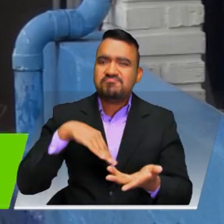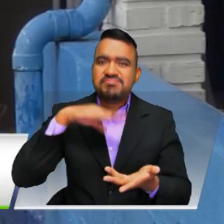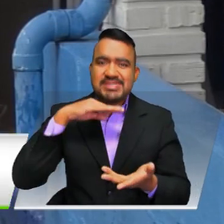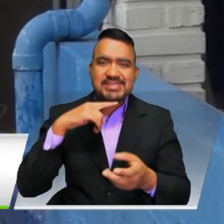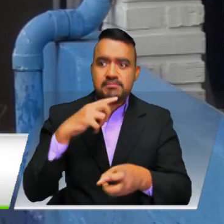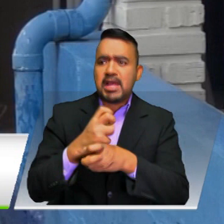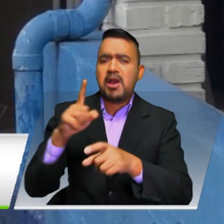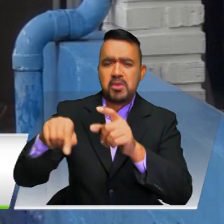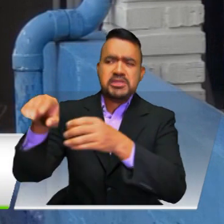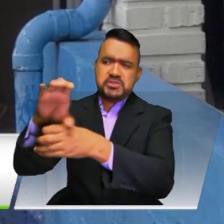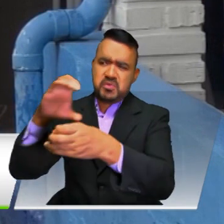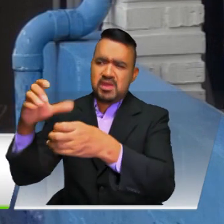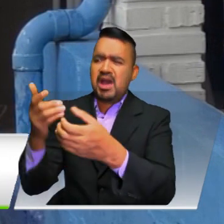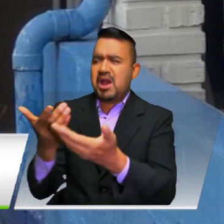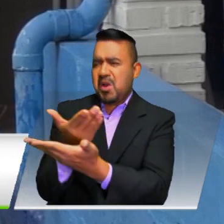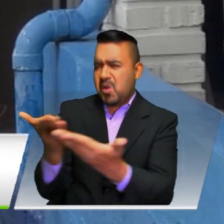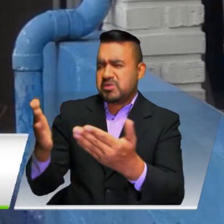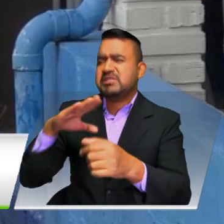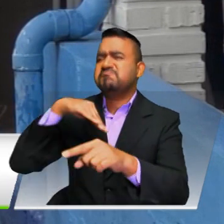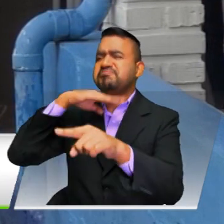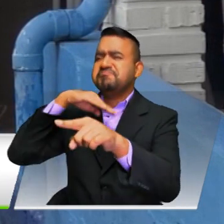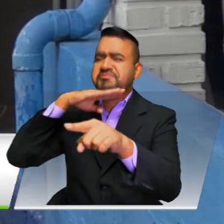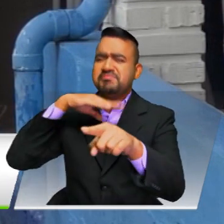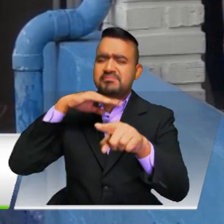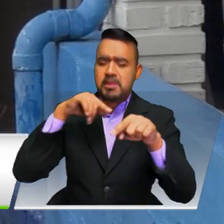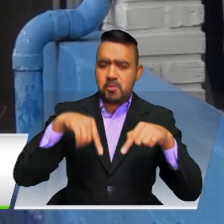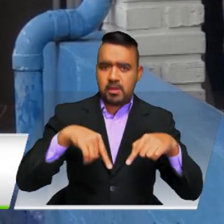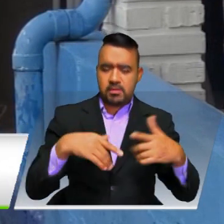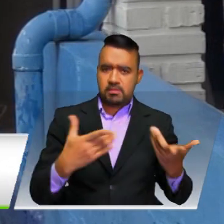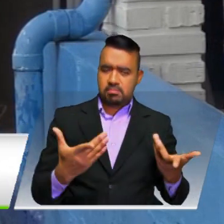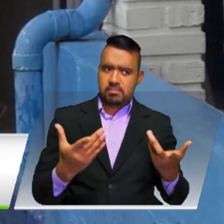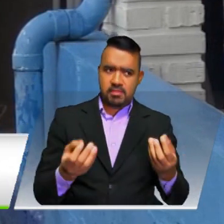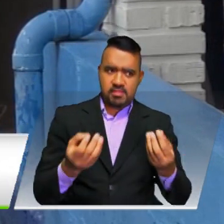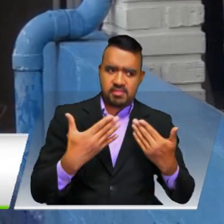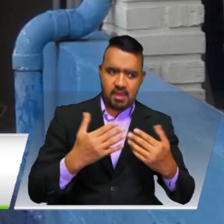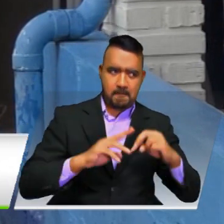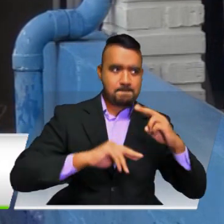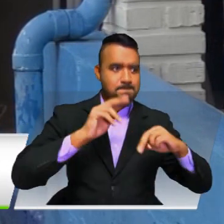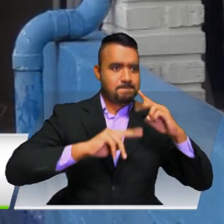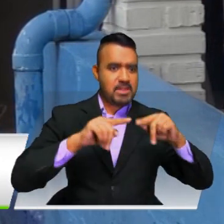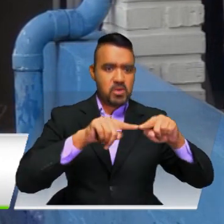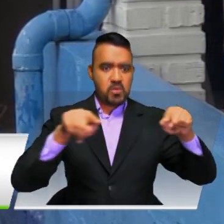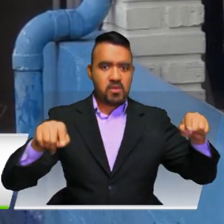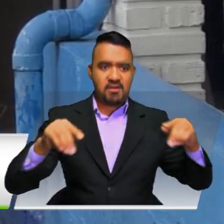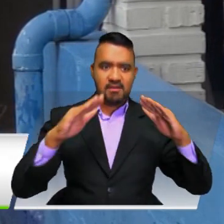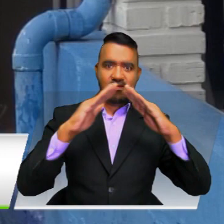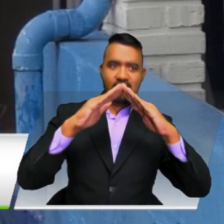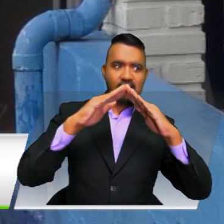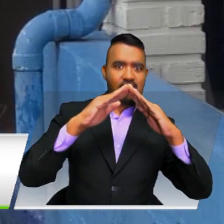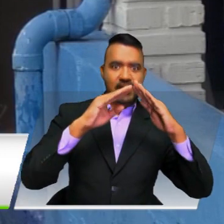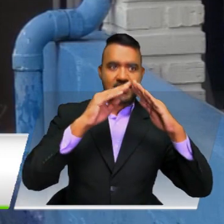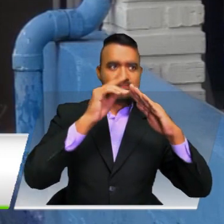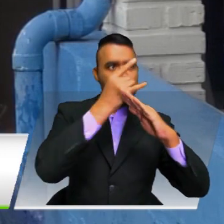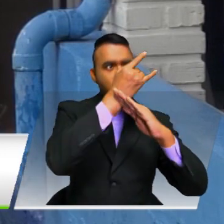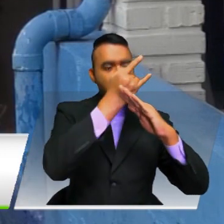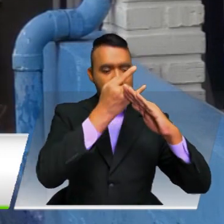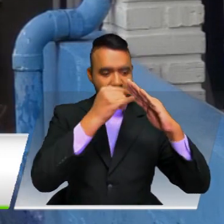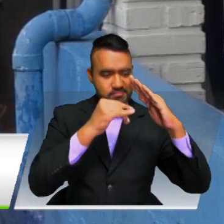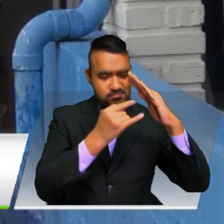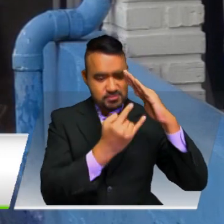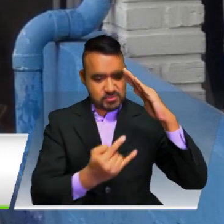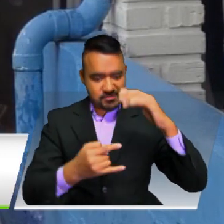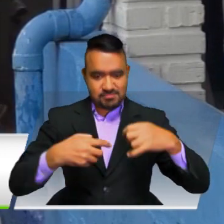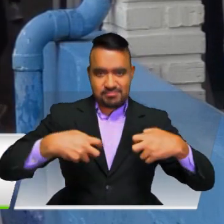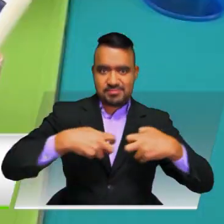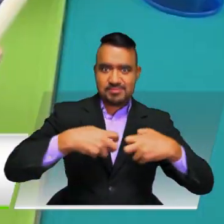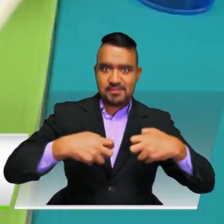zonas urbanas, nosotros, una sede rural, pueda contar con un aula interactiva, yo diría que de las primeras que hay en el